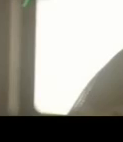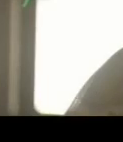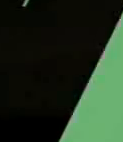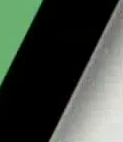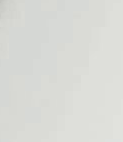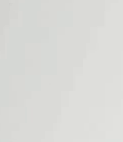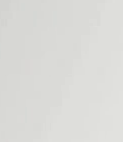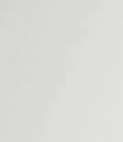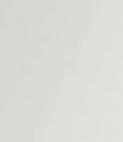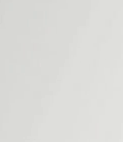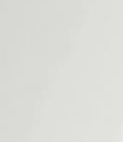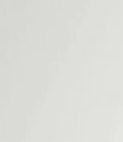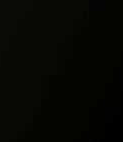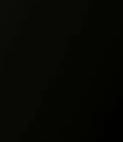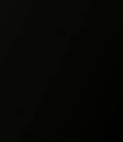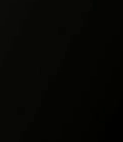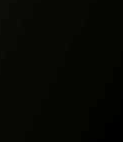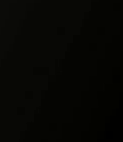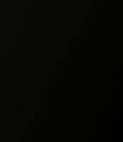19:30.